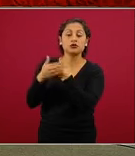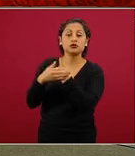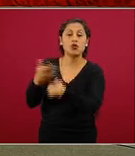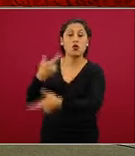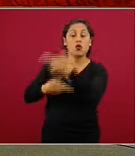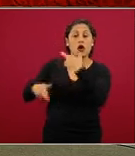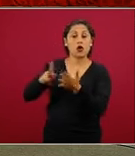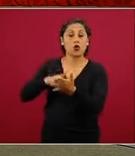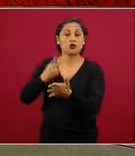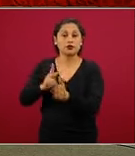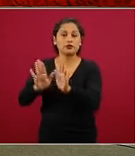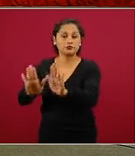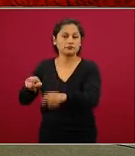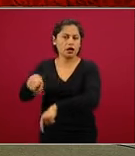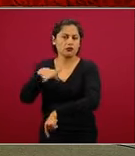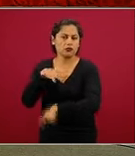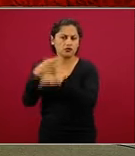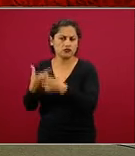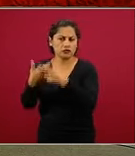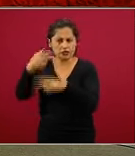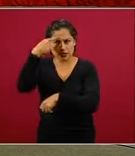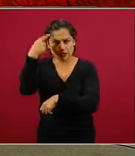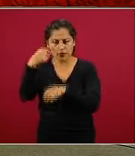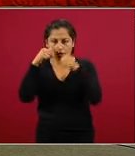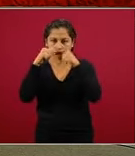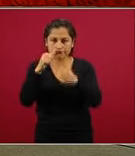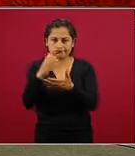la palabra al doctor Gadi Savicki para que conduzca el resto de la sesión.